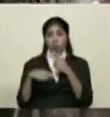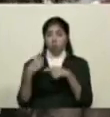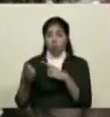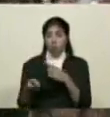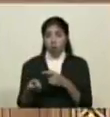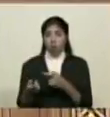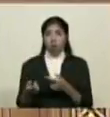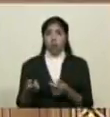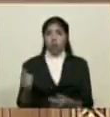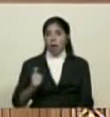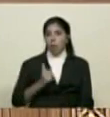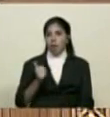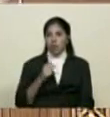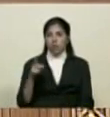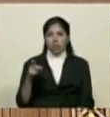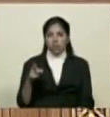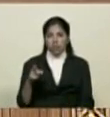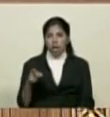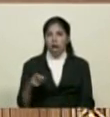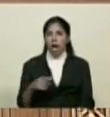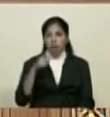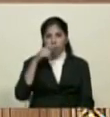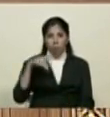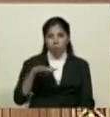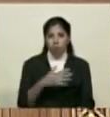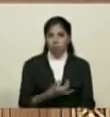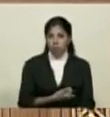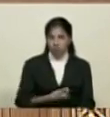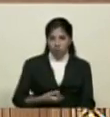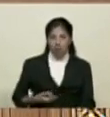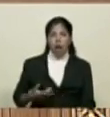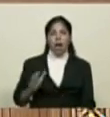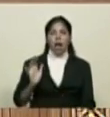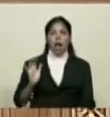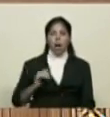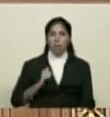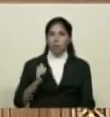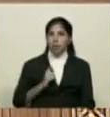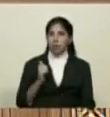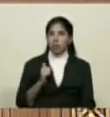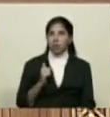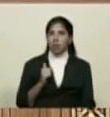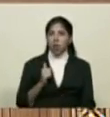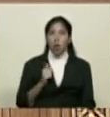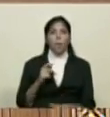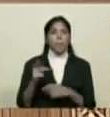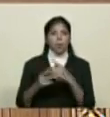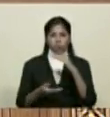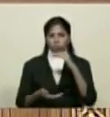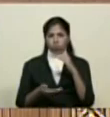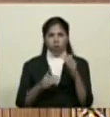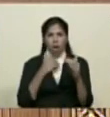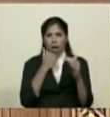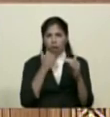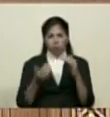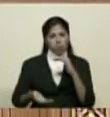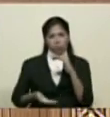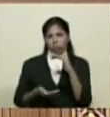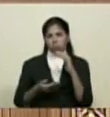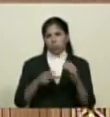con la necesidad de la gente, el Estado aportando el recurso, ¿verdad? Un producto que